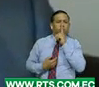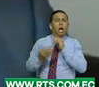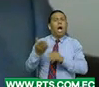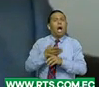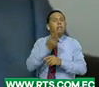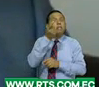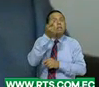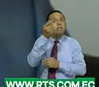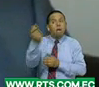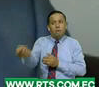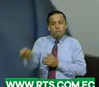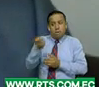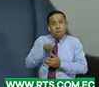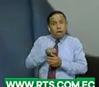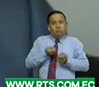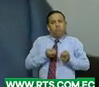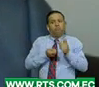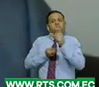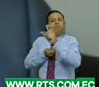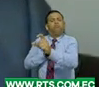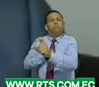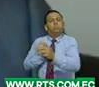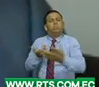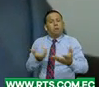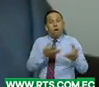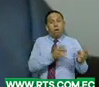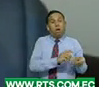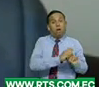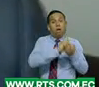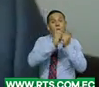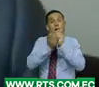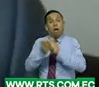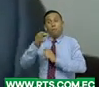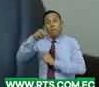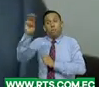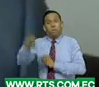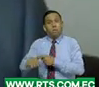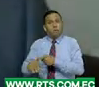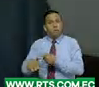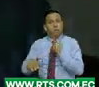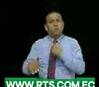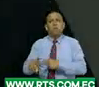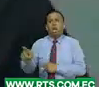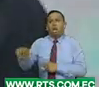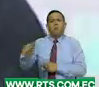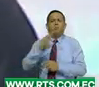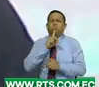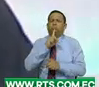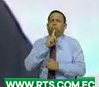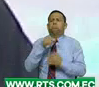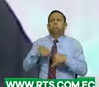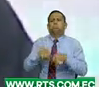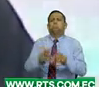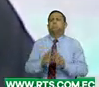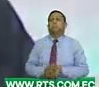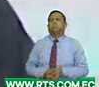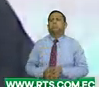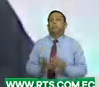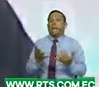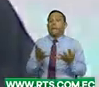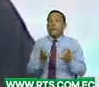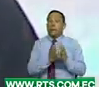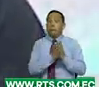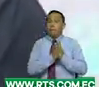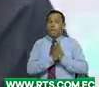discapacidad ahora pasa al ministerio de salud pública y sigue siendo va a cumplirse no solicitamos una entrevista con javier torres